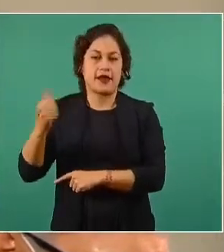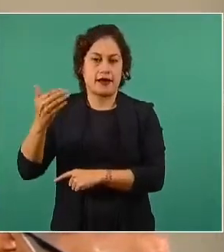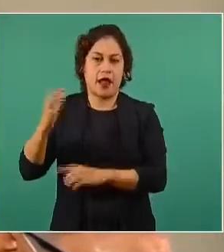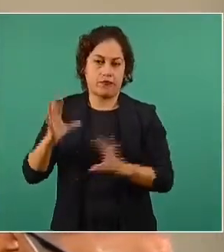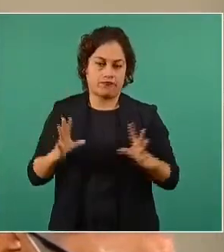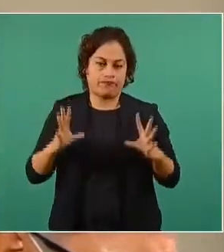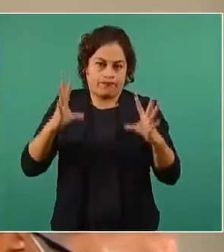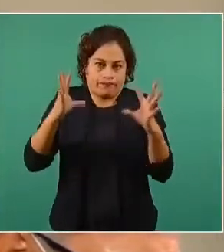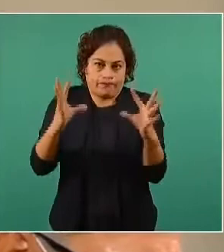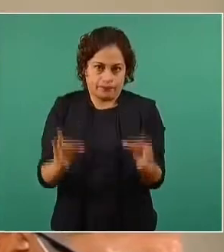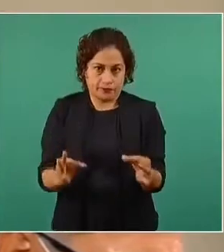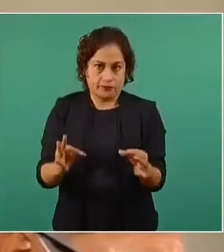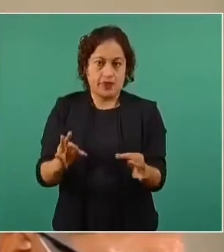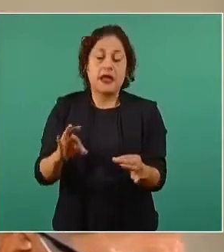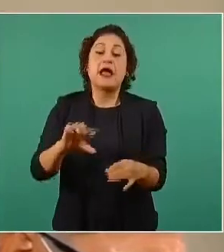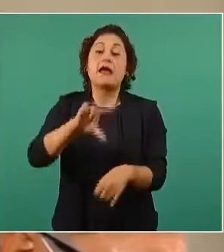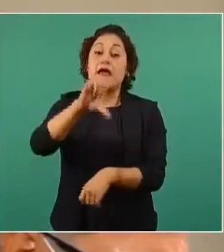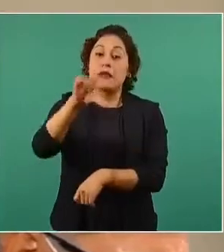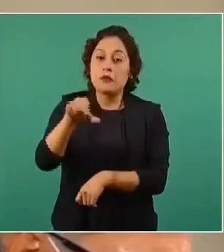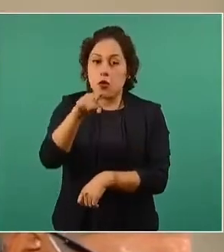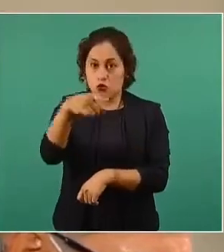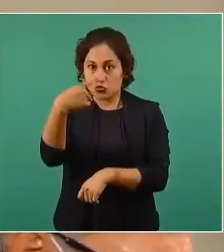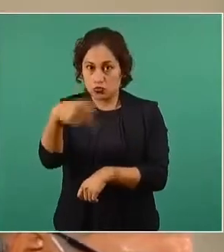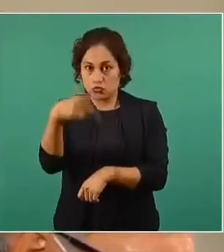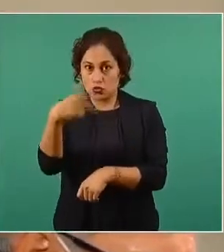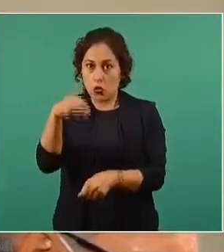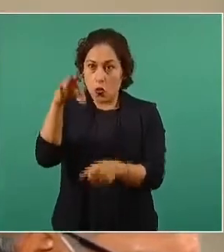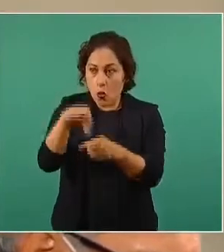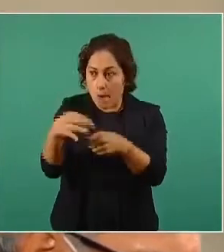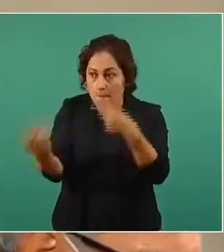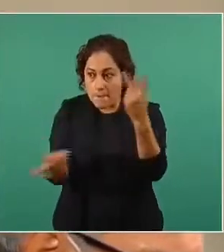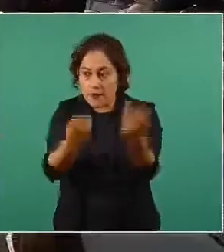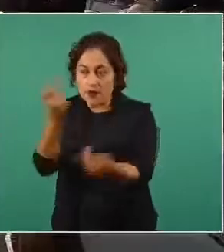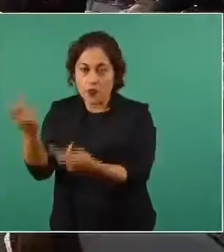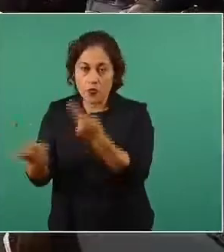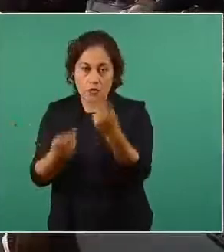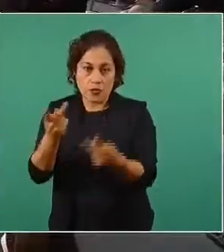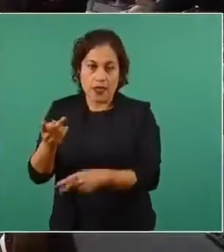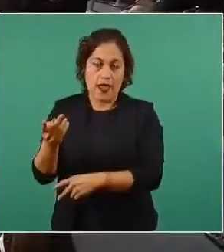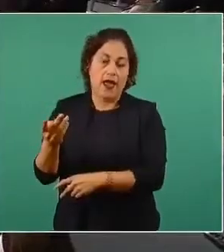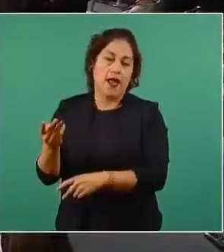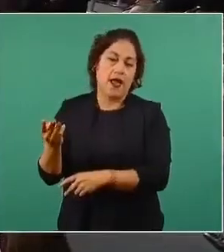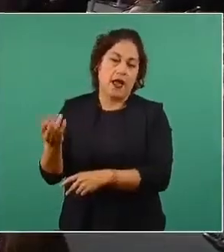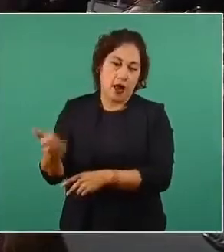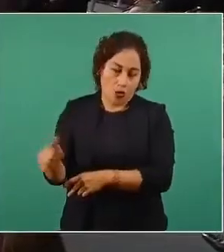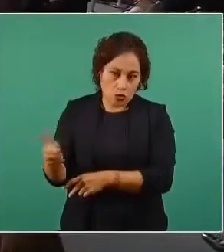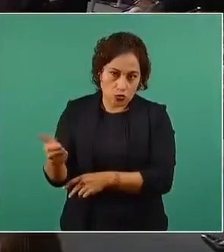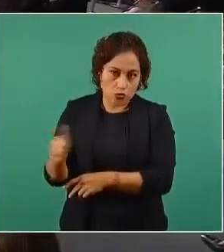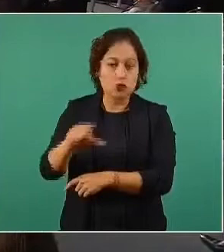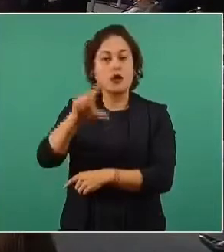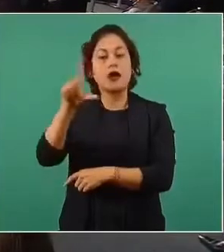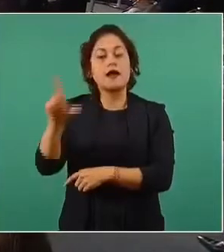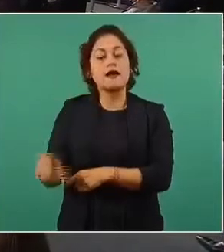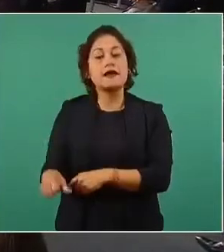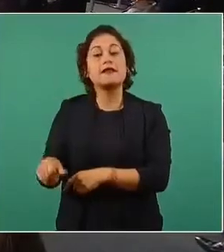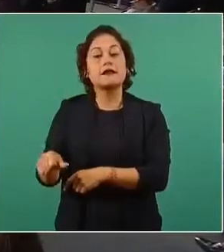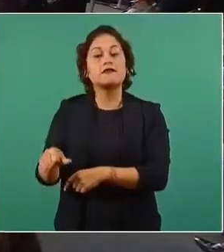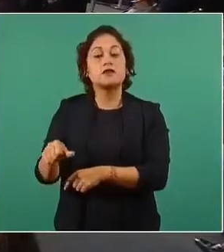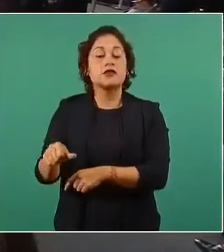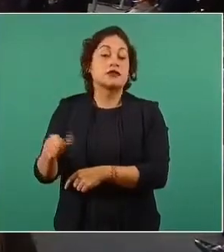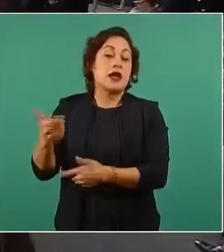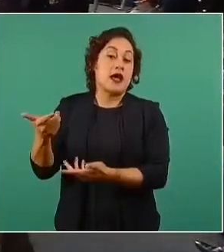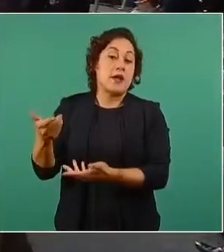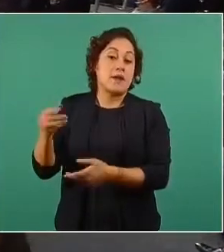consulta ciudadana, el 1 de agosto, y la revocación de mandato en marzo del próximo año. El tiempo